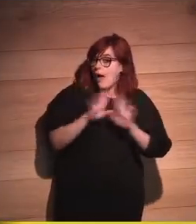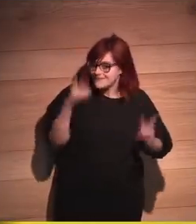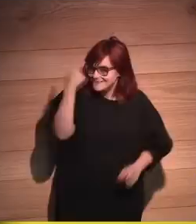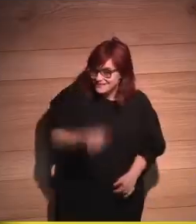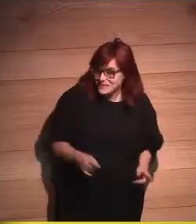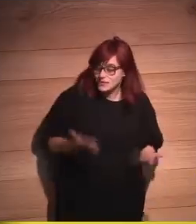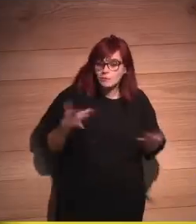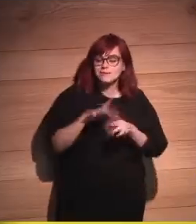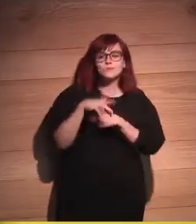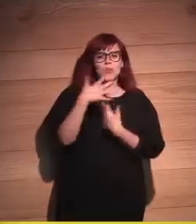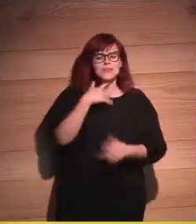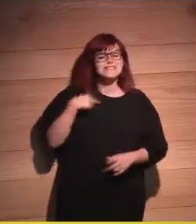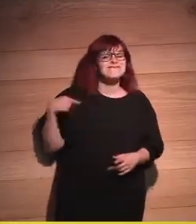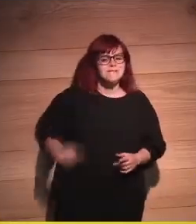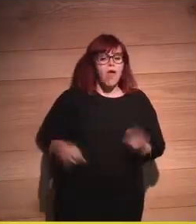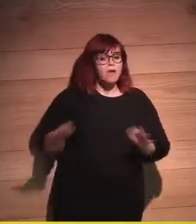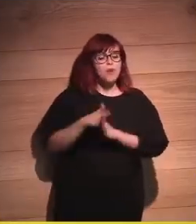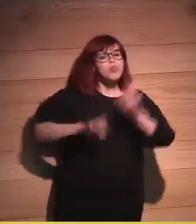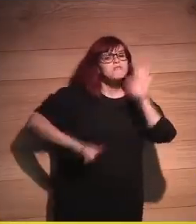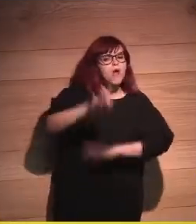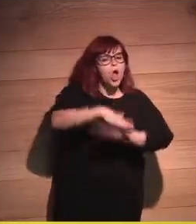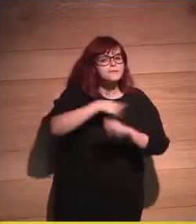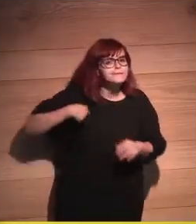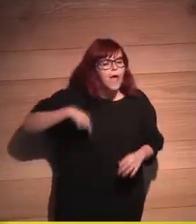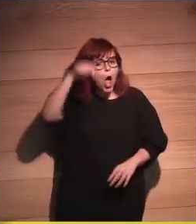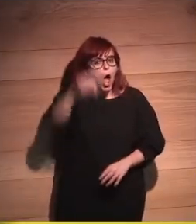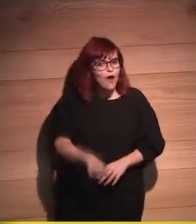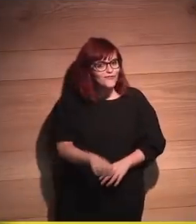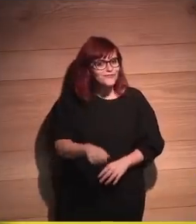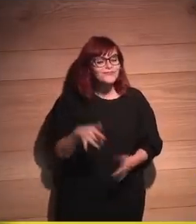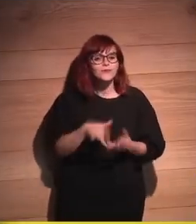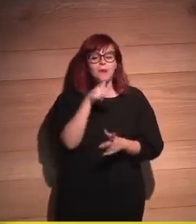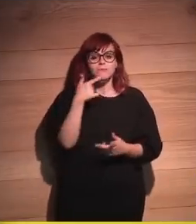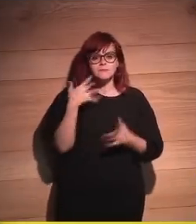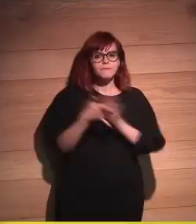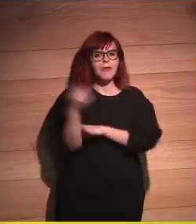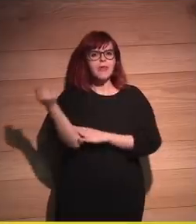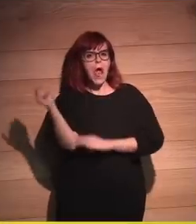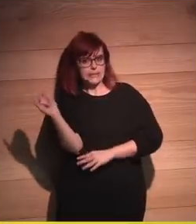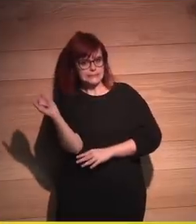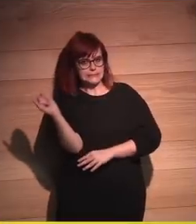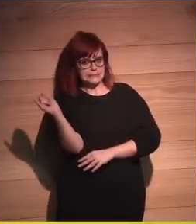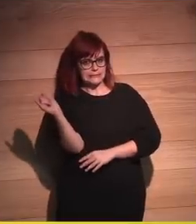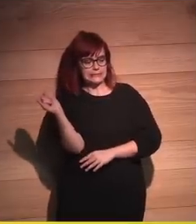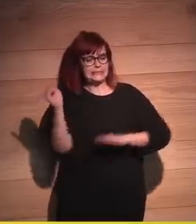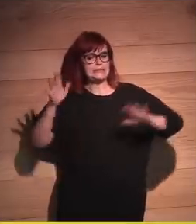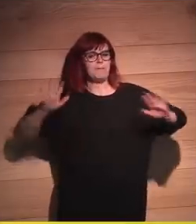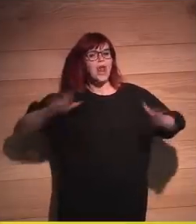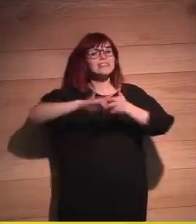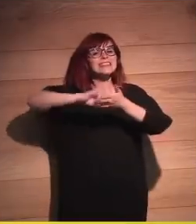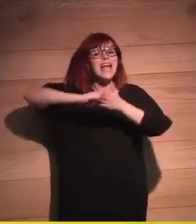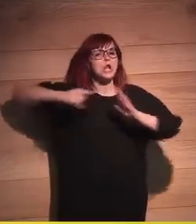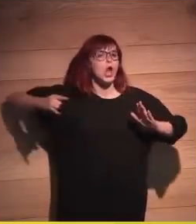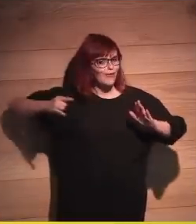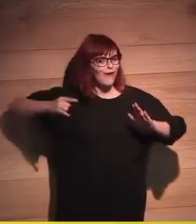es la situación de China. Pero la clave del desarrollo de China hoy no es que tiene dinero, es que tiene